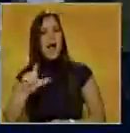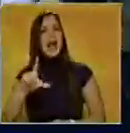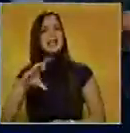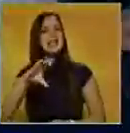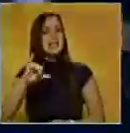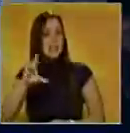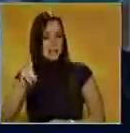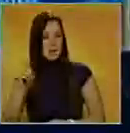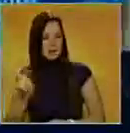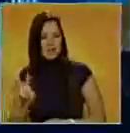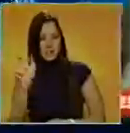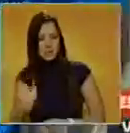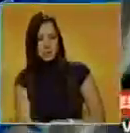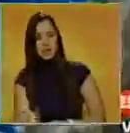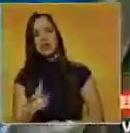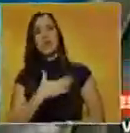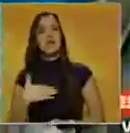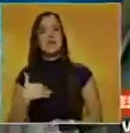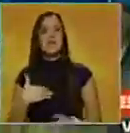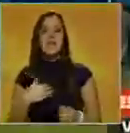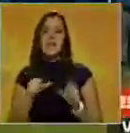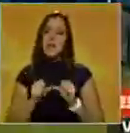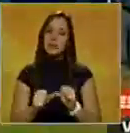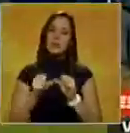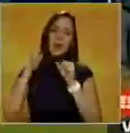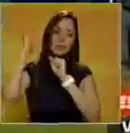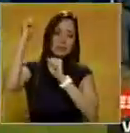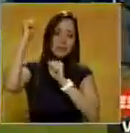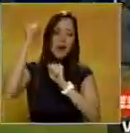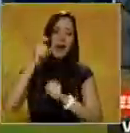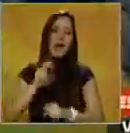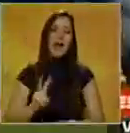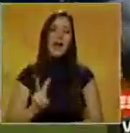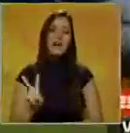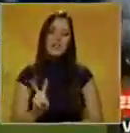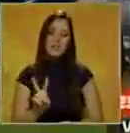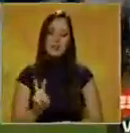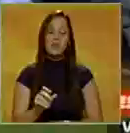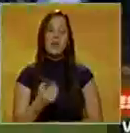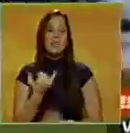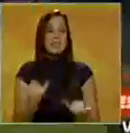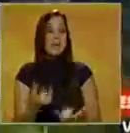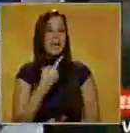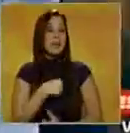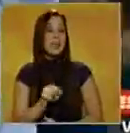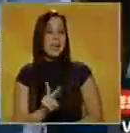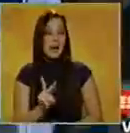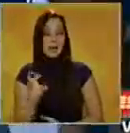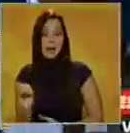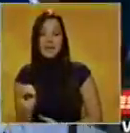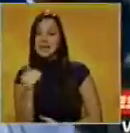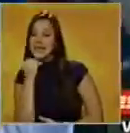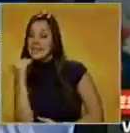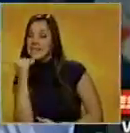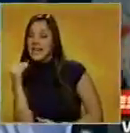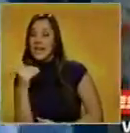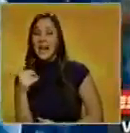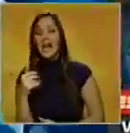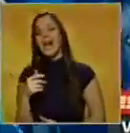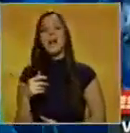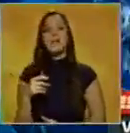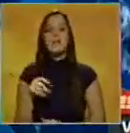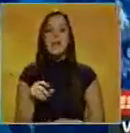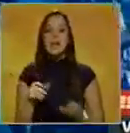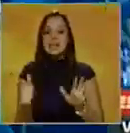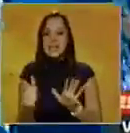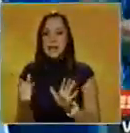su buen momento y perseguir el récord de hits en postemporadas por un criollo. Suma 20 y está a 6 de la marca de Pablo Sandoval,